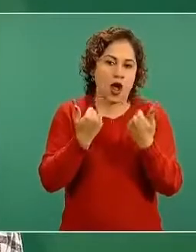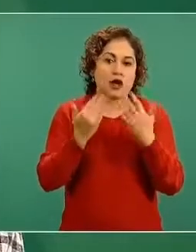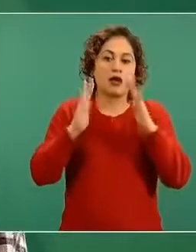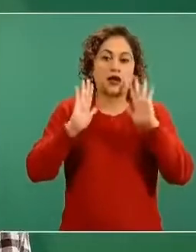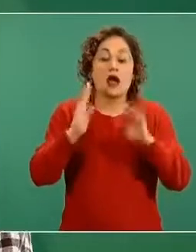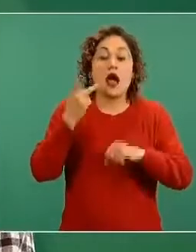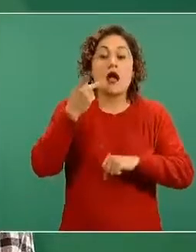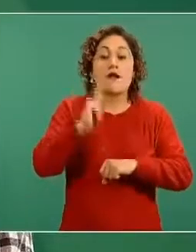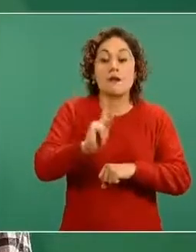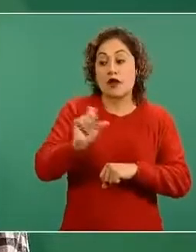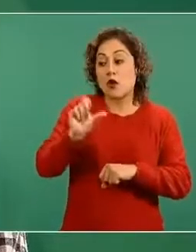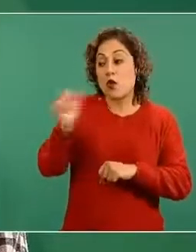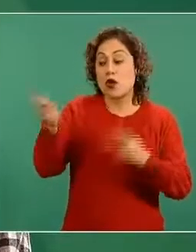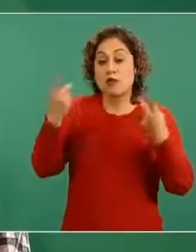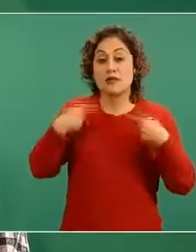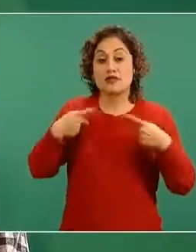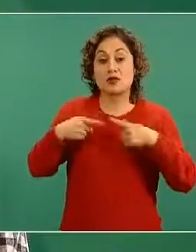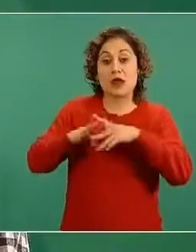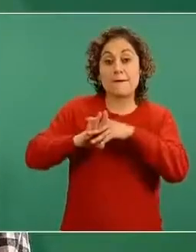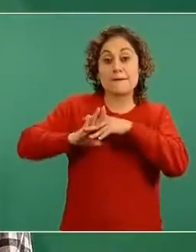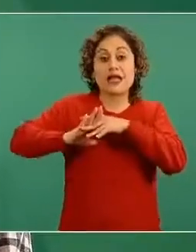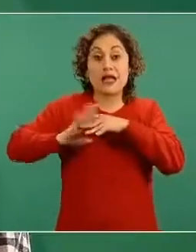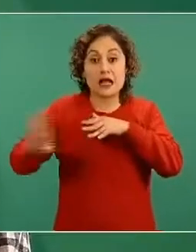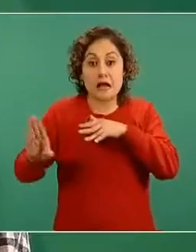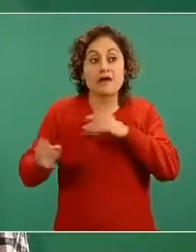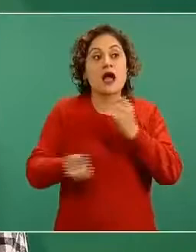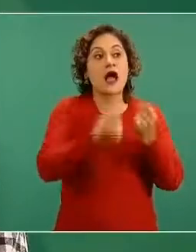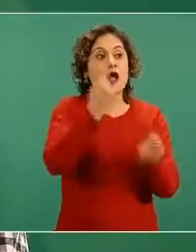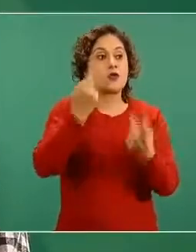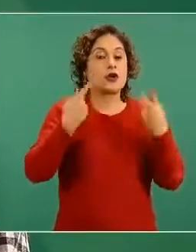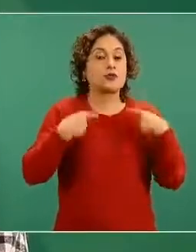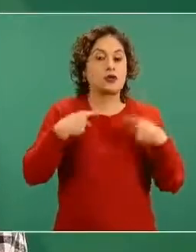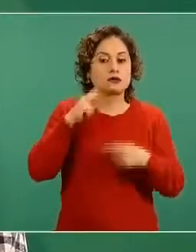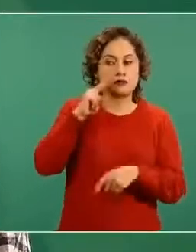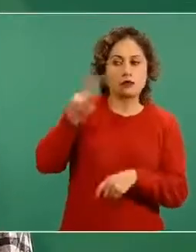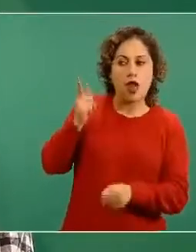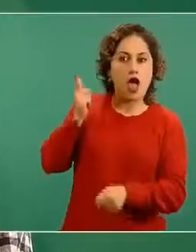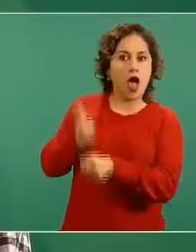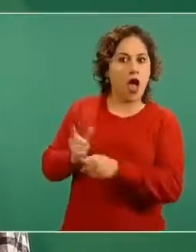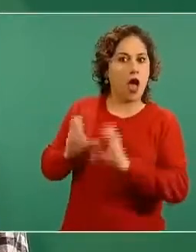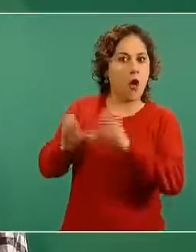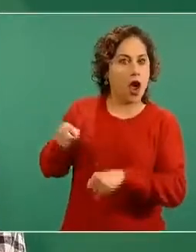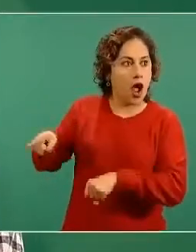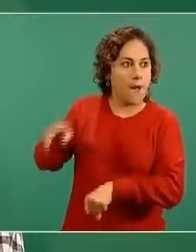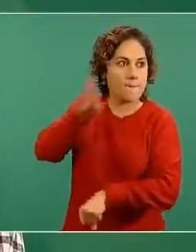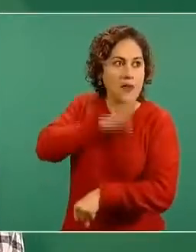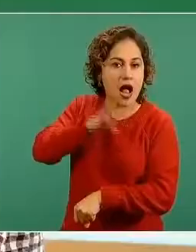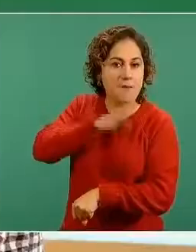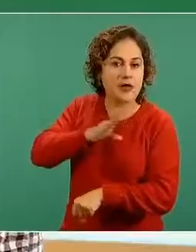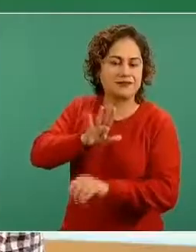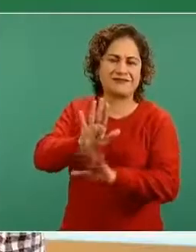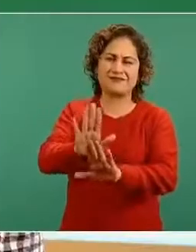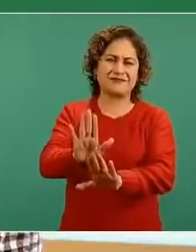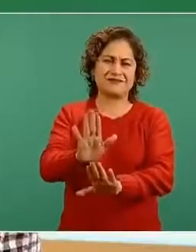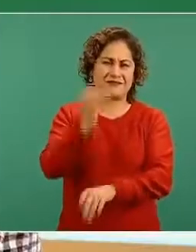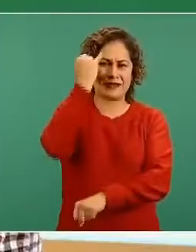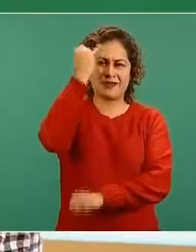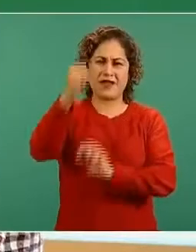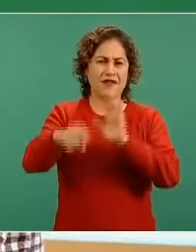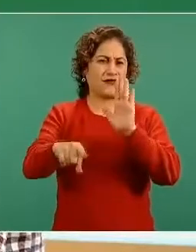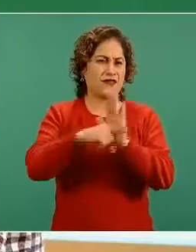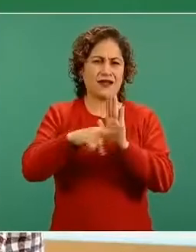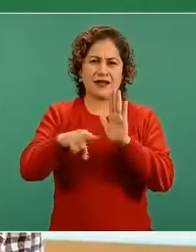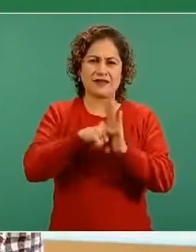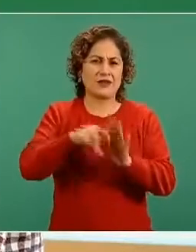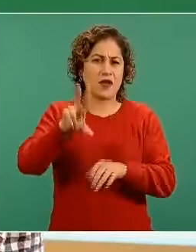pública muy tendientes a ver a las personas extranjeras como amenazas. En la ciencia de la salud pública esto ha